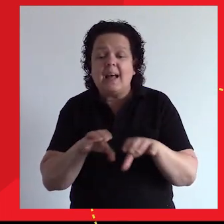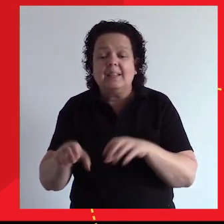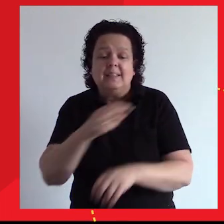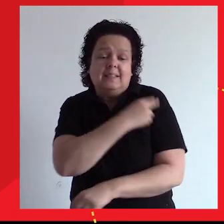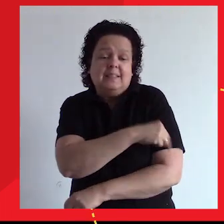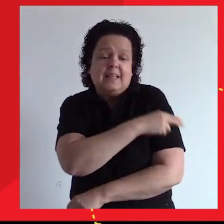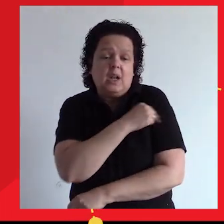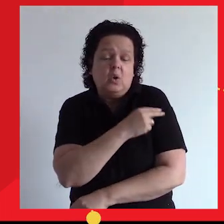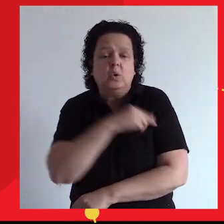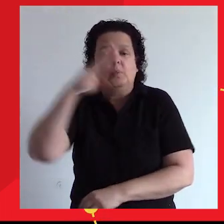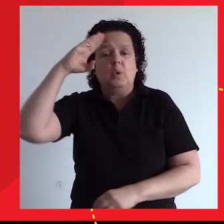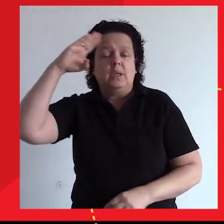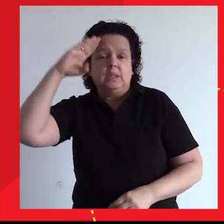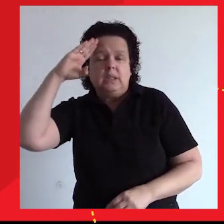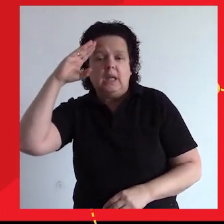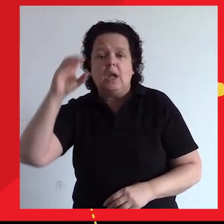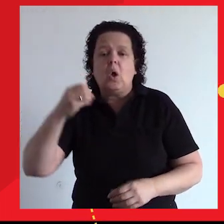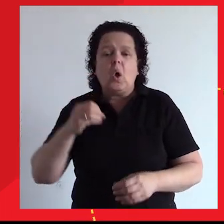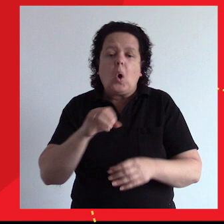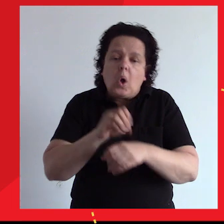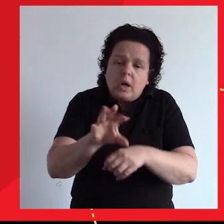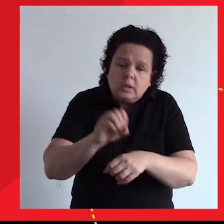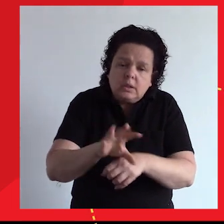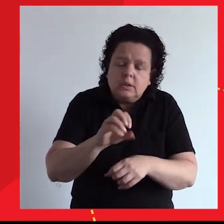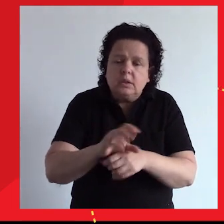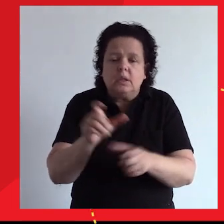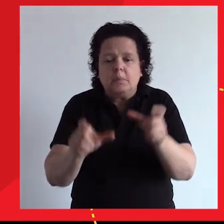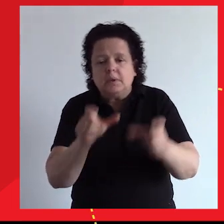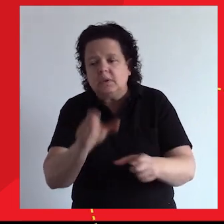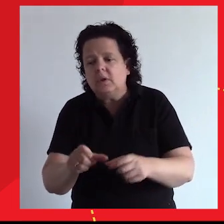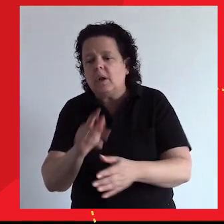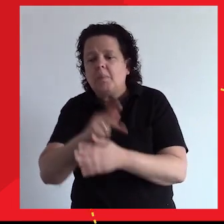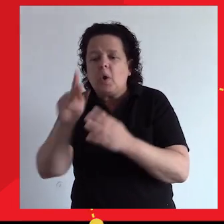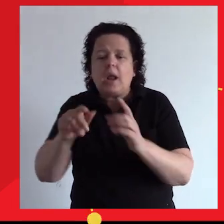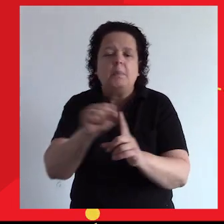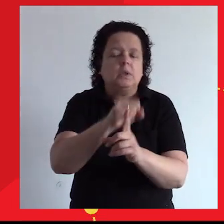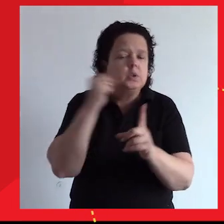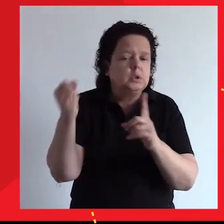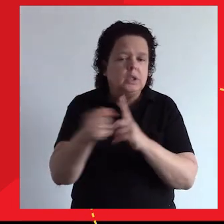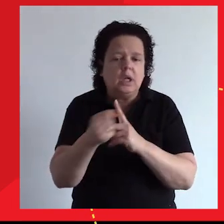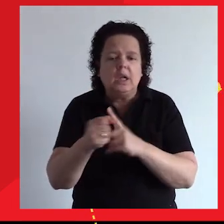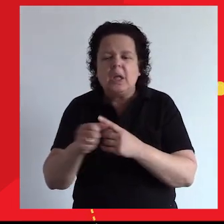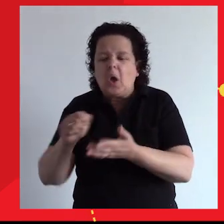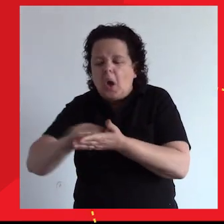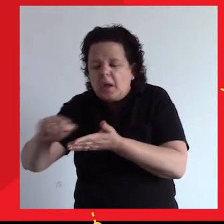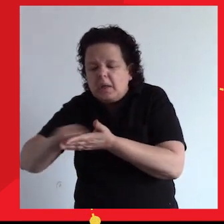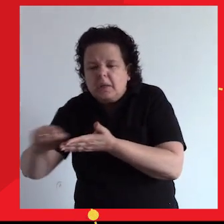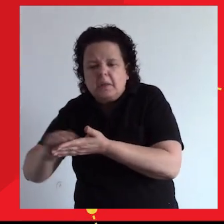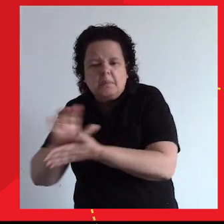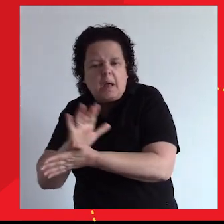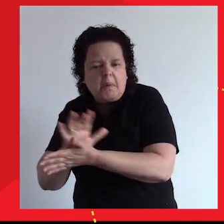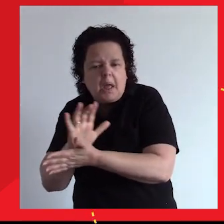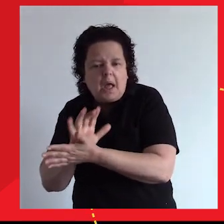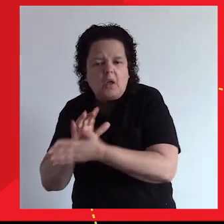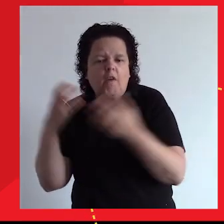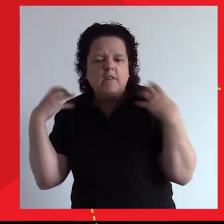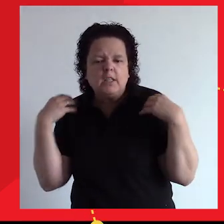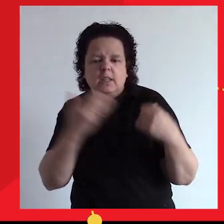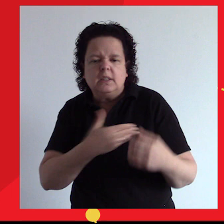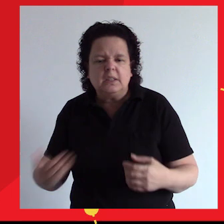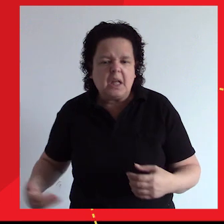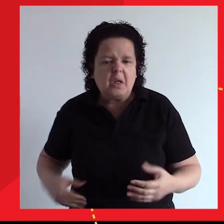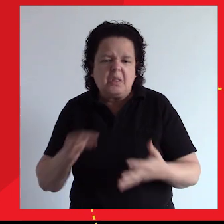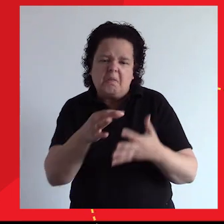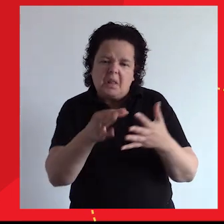realizando labores de salud, policial, orientación al ciudadano, programas sociales, inscripciones a trámites del